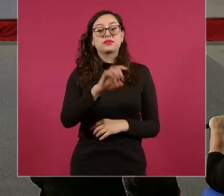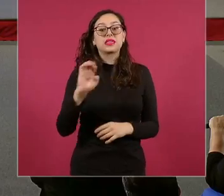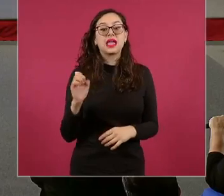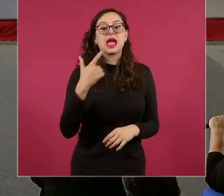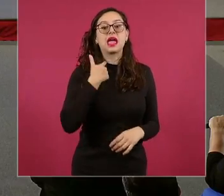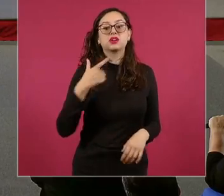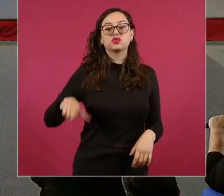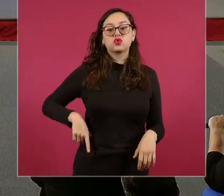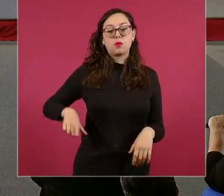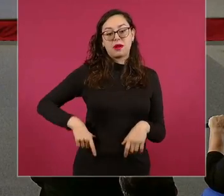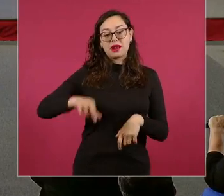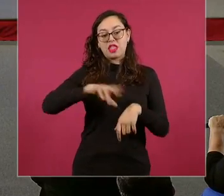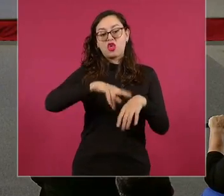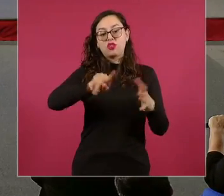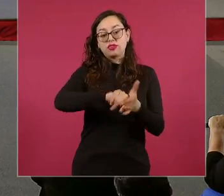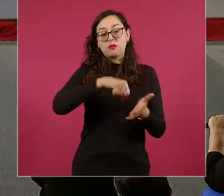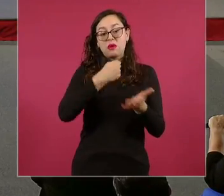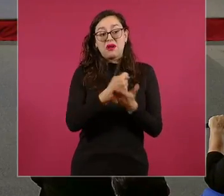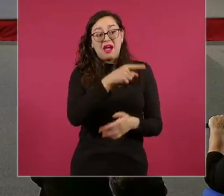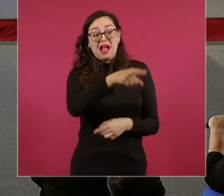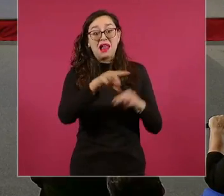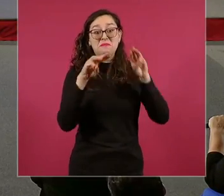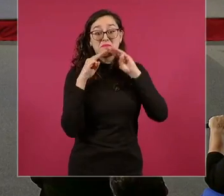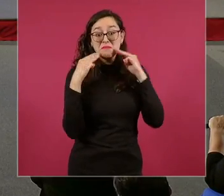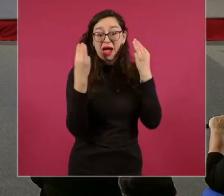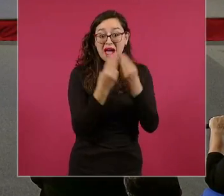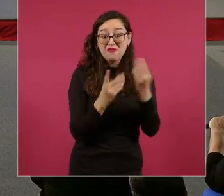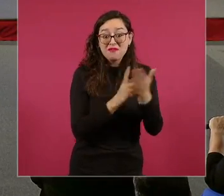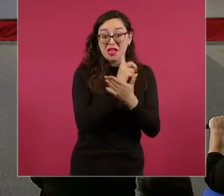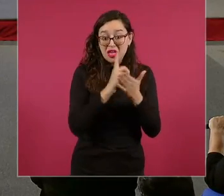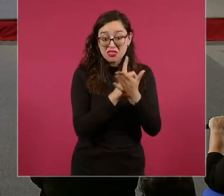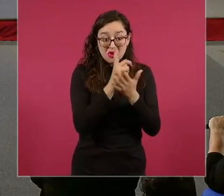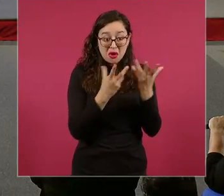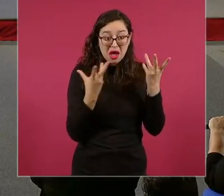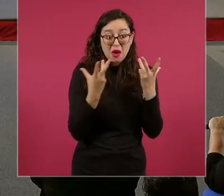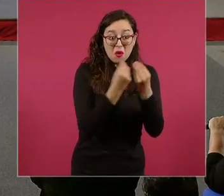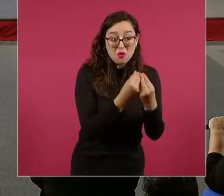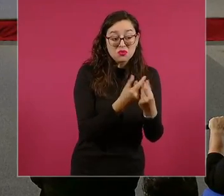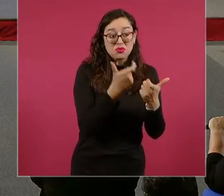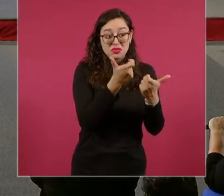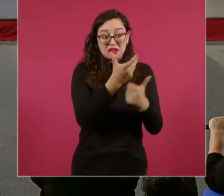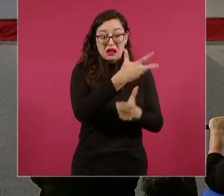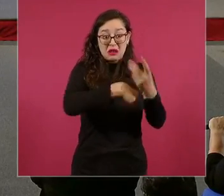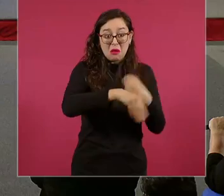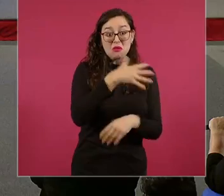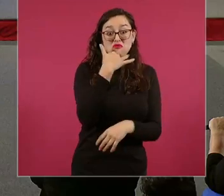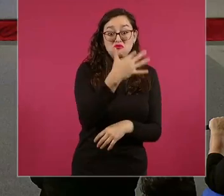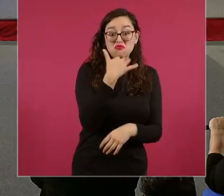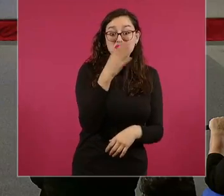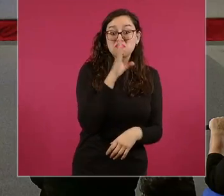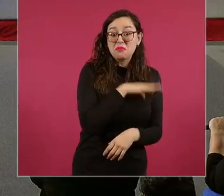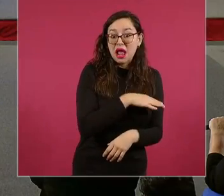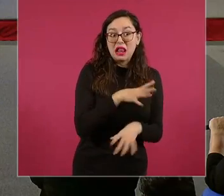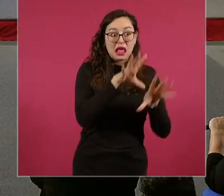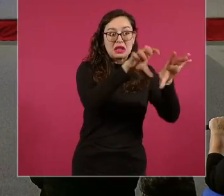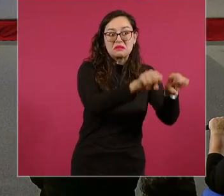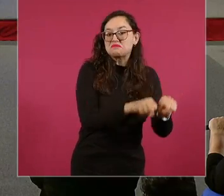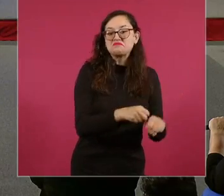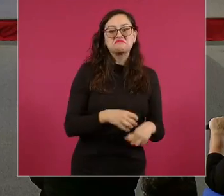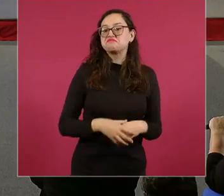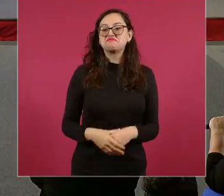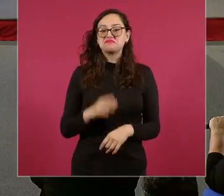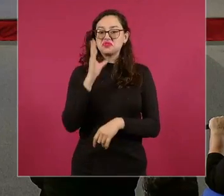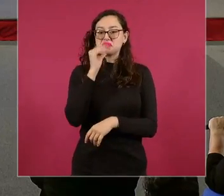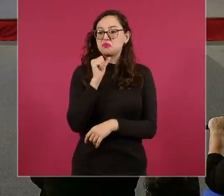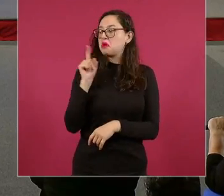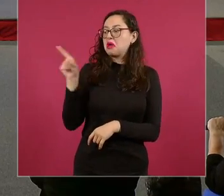Tamaulipas, señalado por delincuencia organizado y operaciones con recursos de procedencia ilícita. Adelante, este otro juez